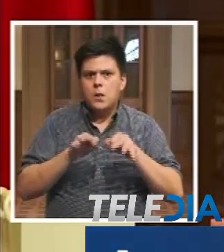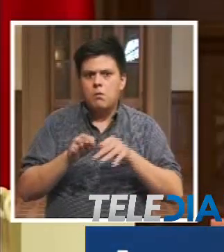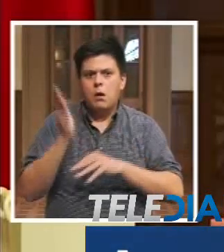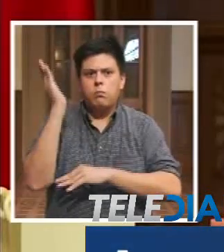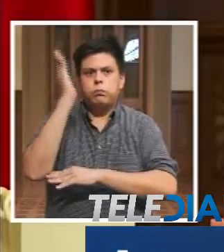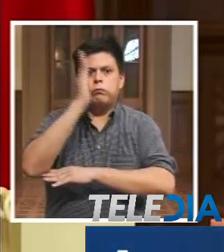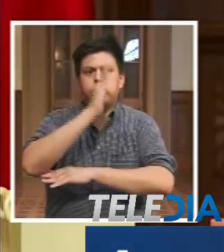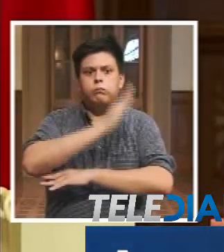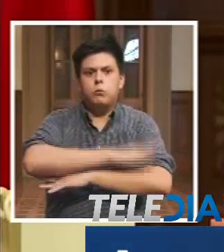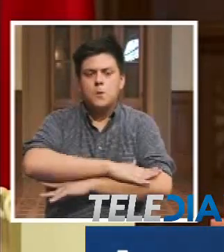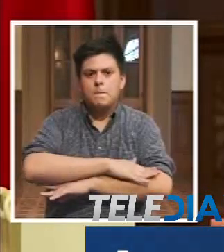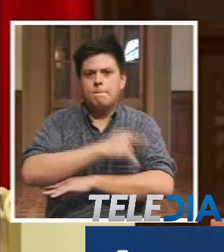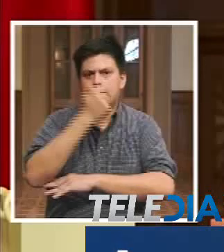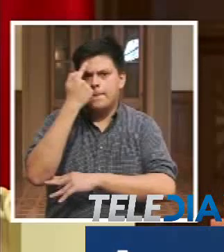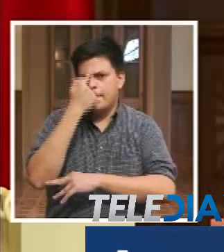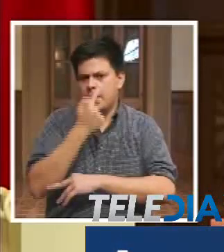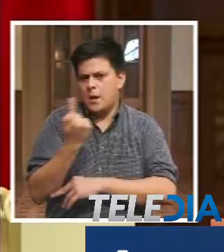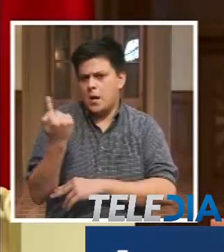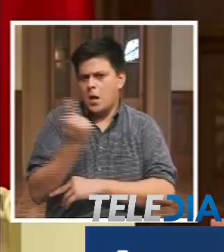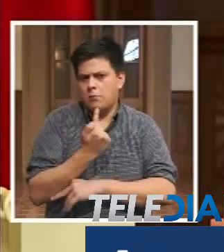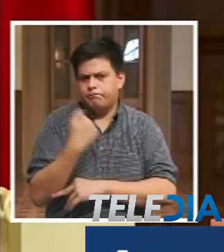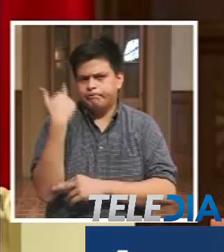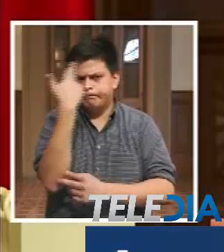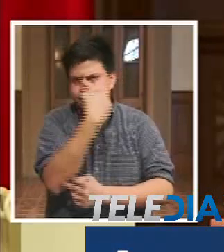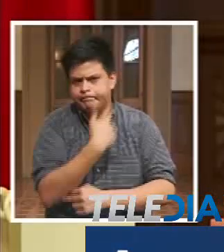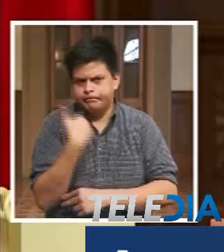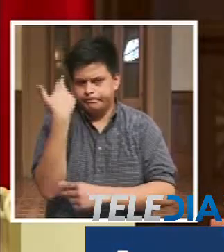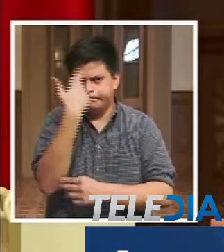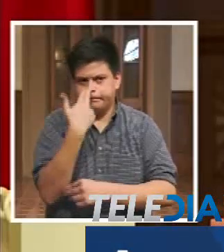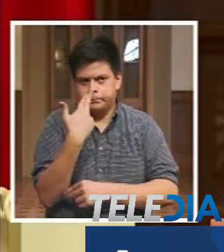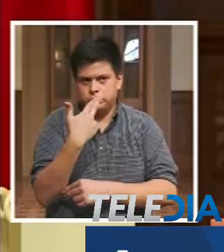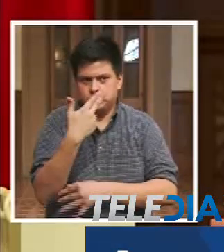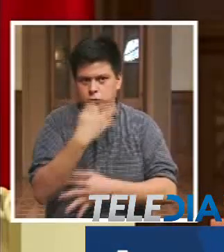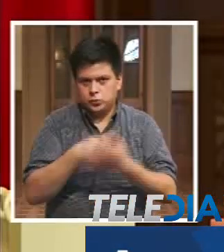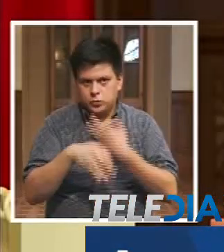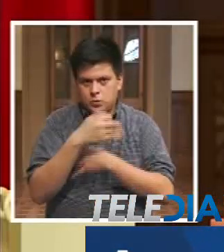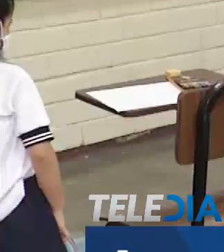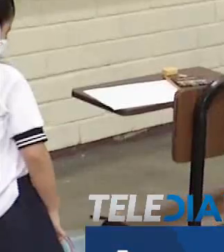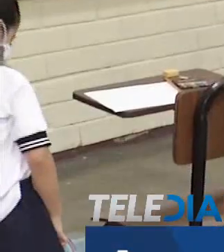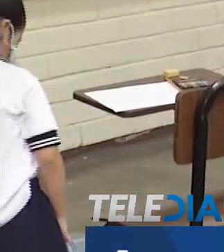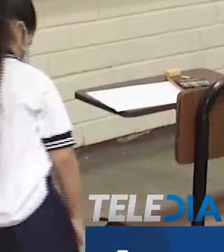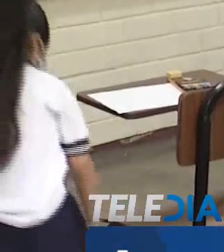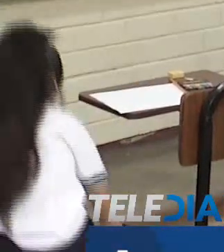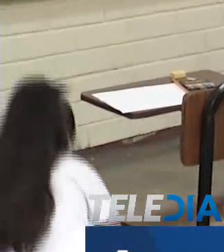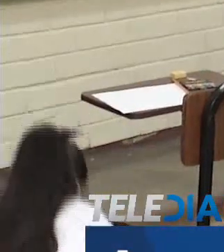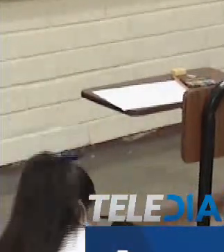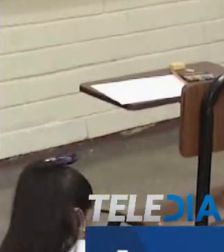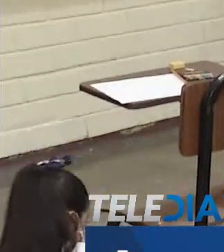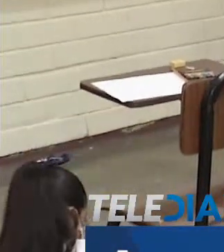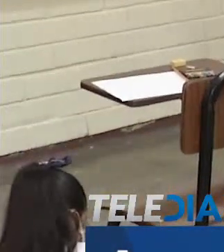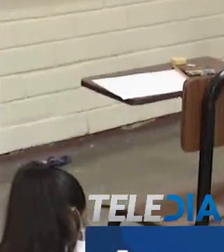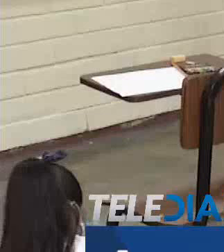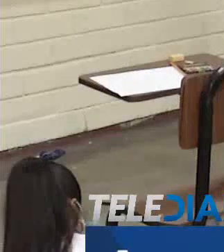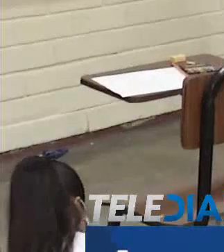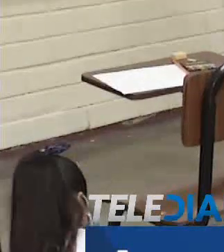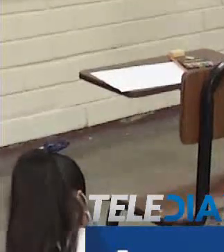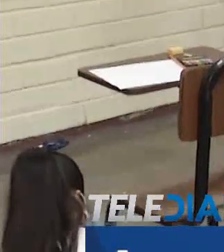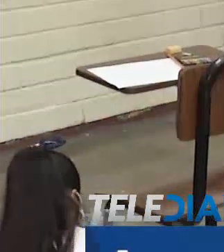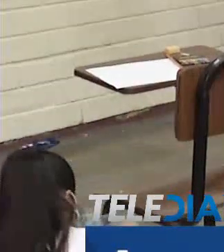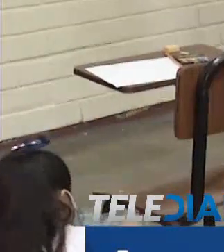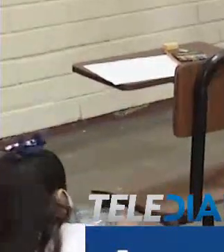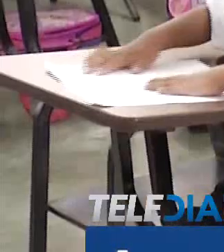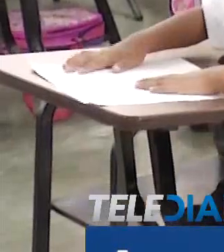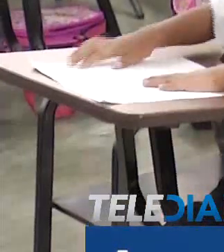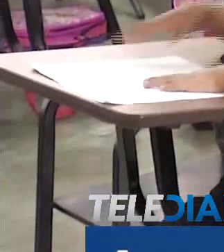revisar todas las escuelas y colegios que tenemos pendientes aseguró que hasta el momento ningún